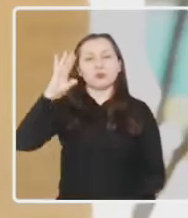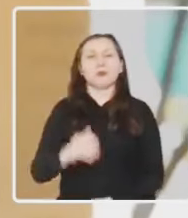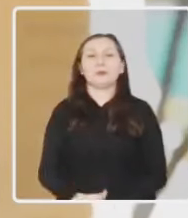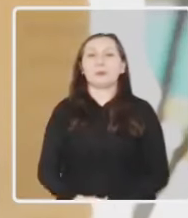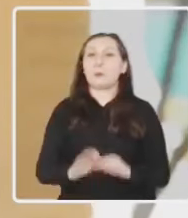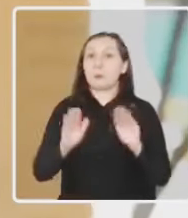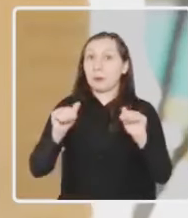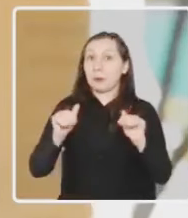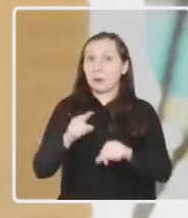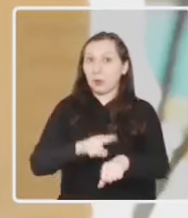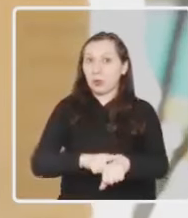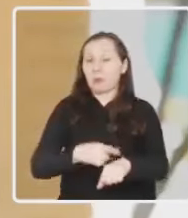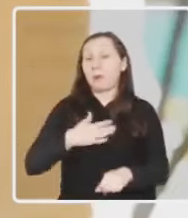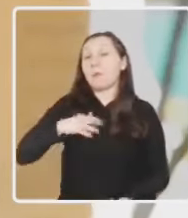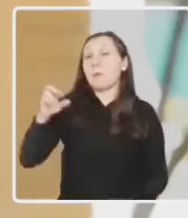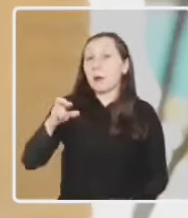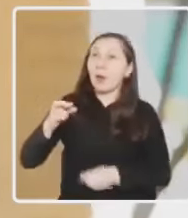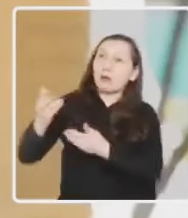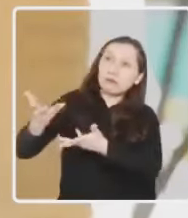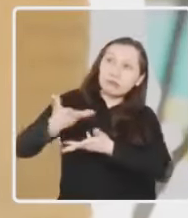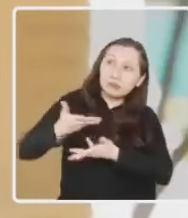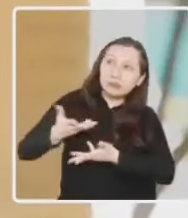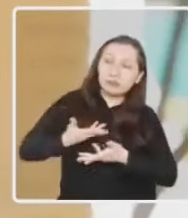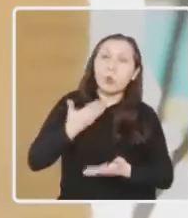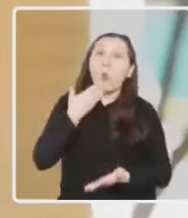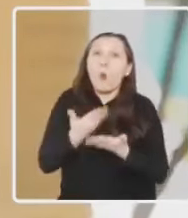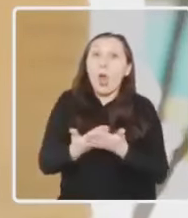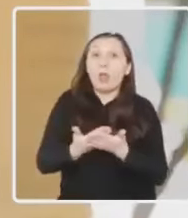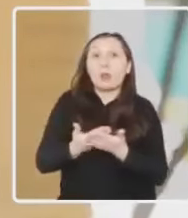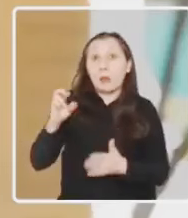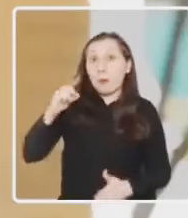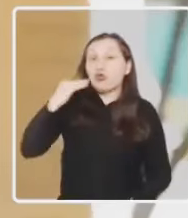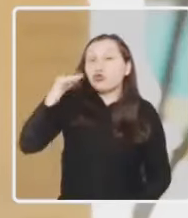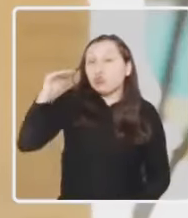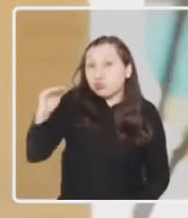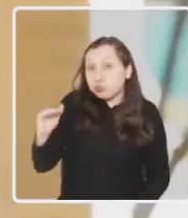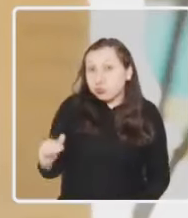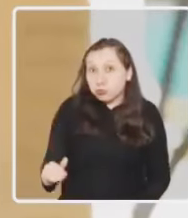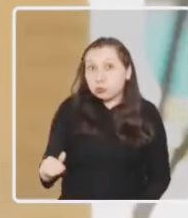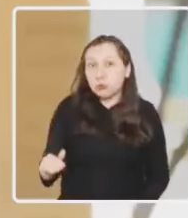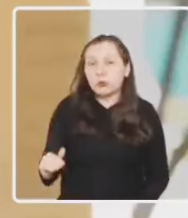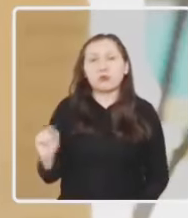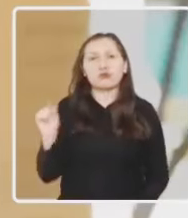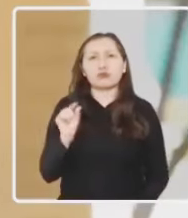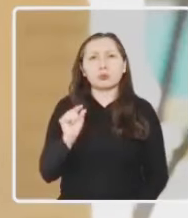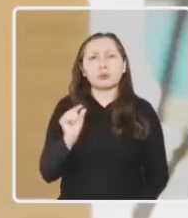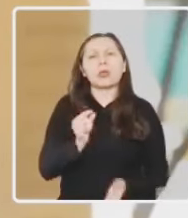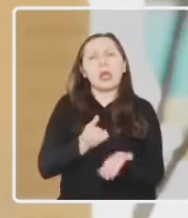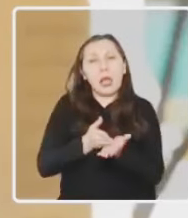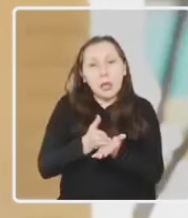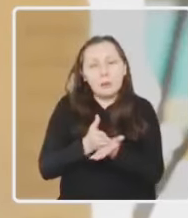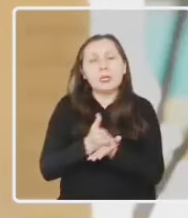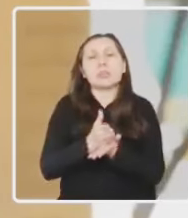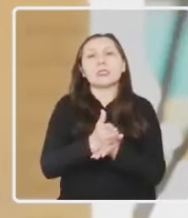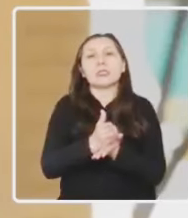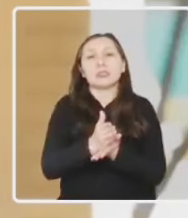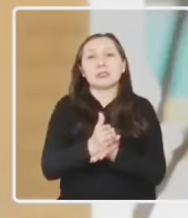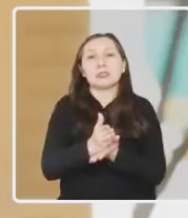Y a su vez, mi padre me contaba que cuando él era chico, recién había empezado,